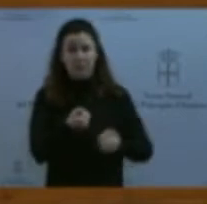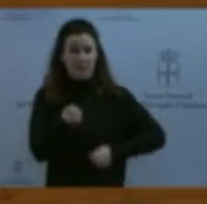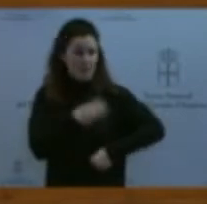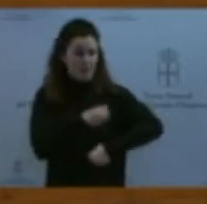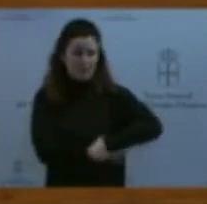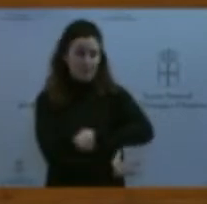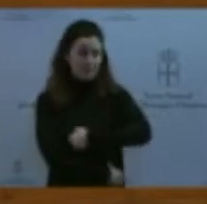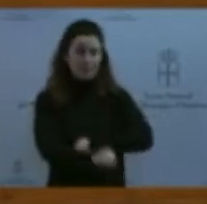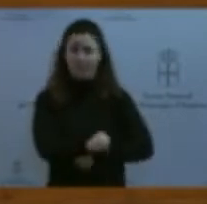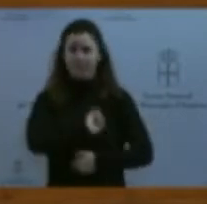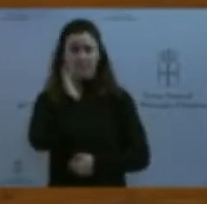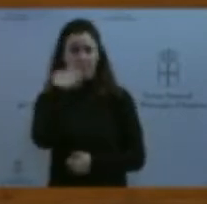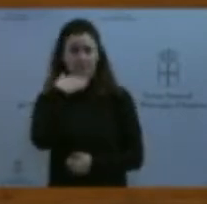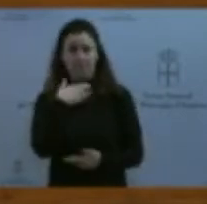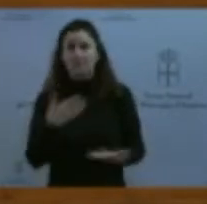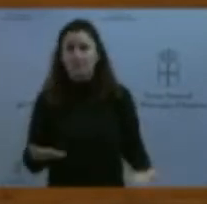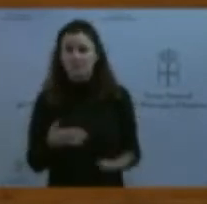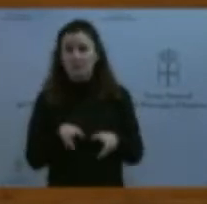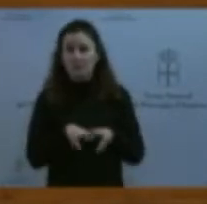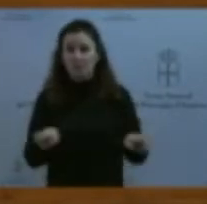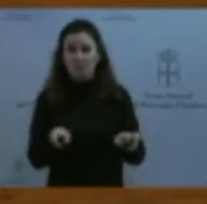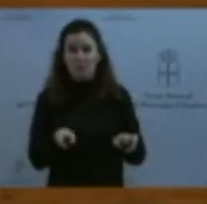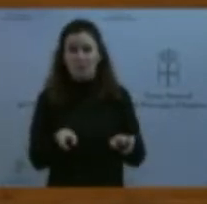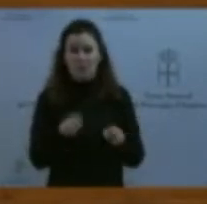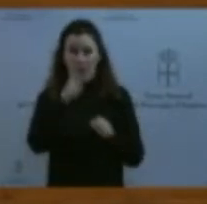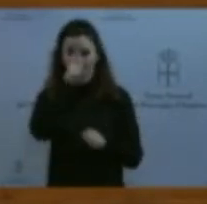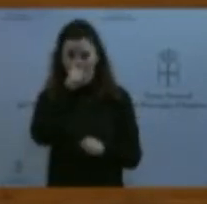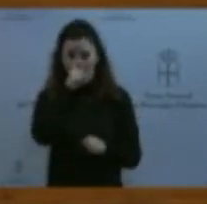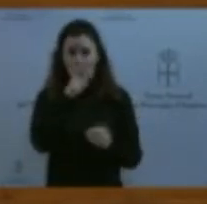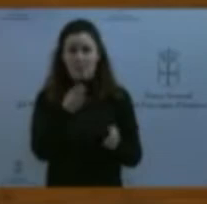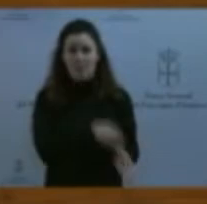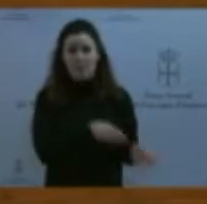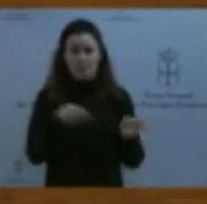del ejercicio y se traslada pues al mes de abril-mayo.